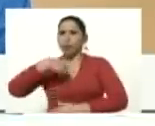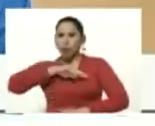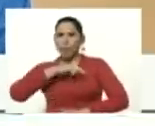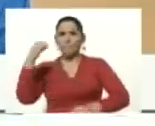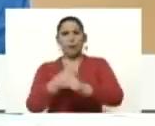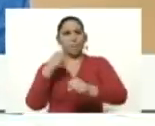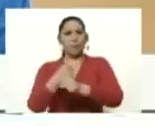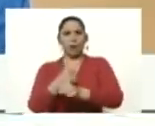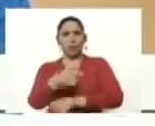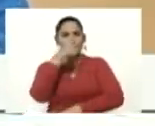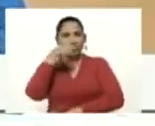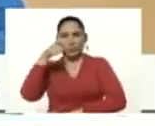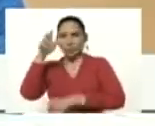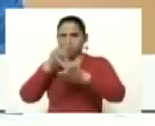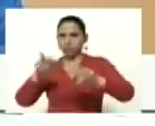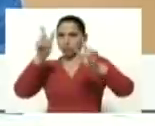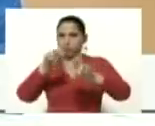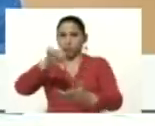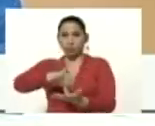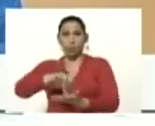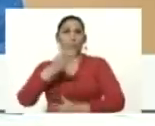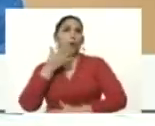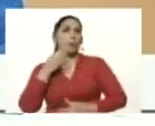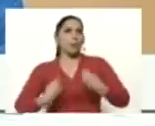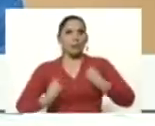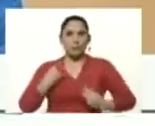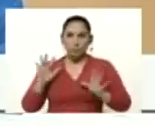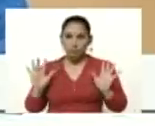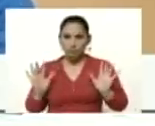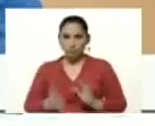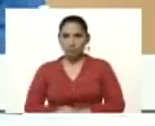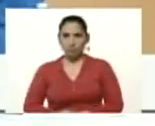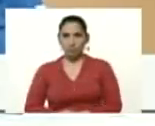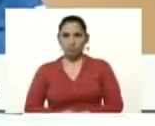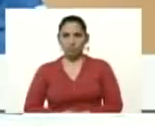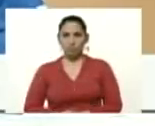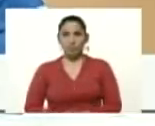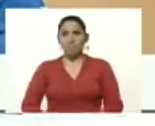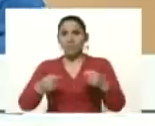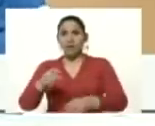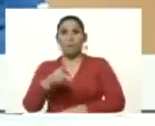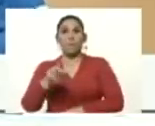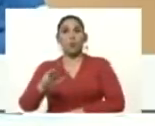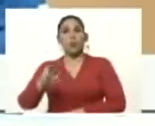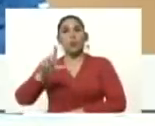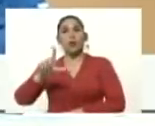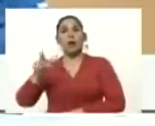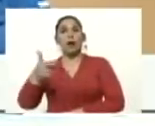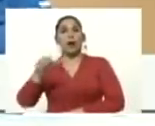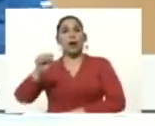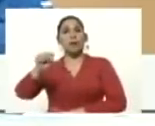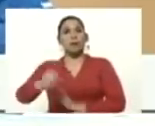trabajando. El foco preocupante del mercado